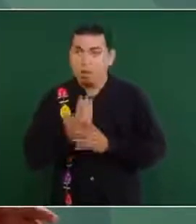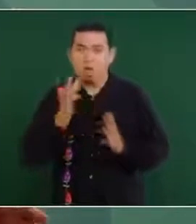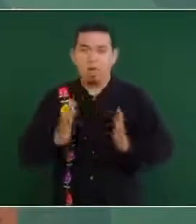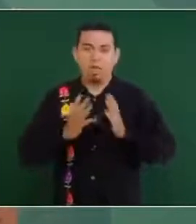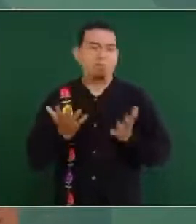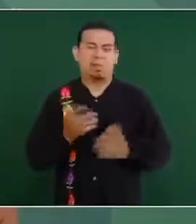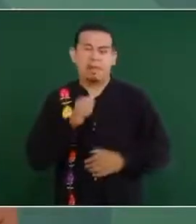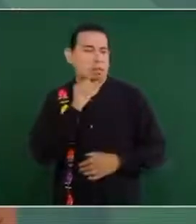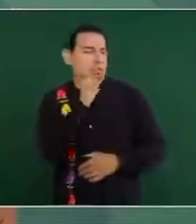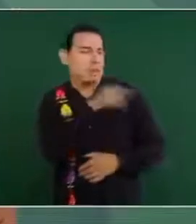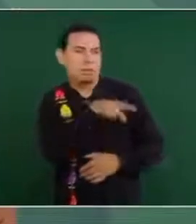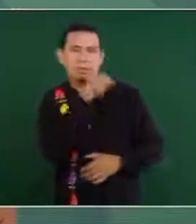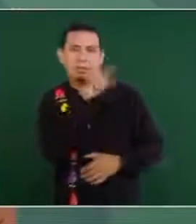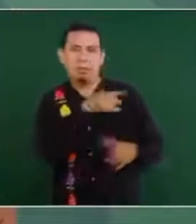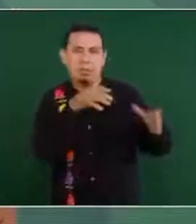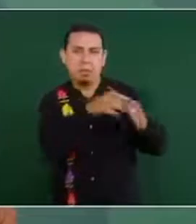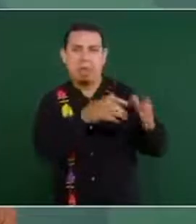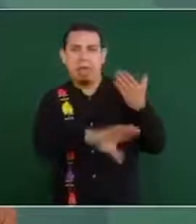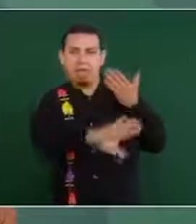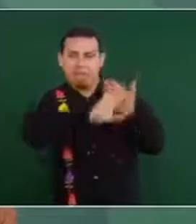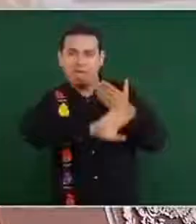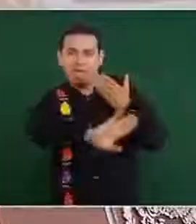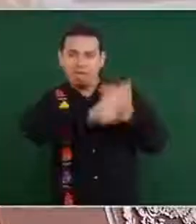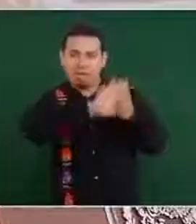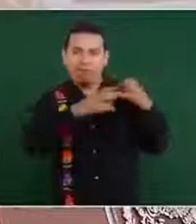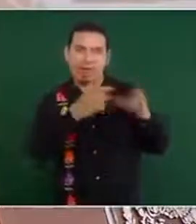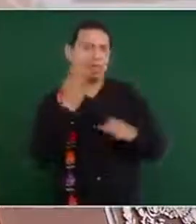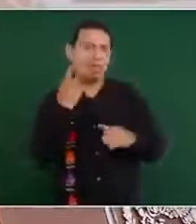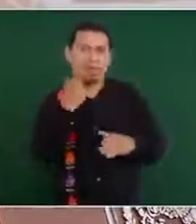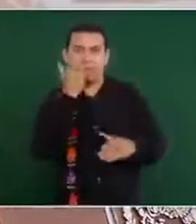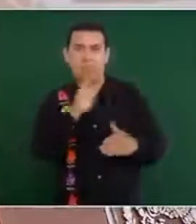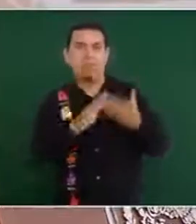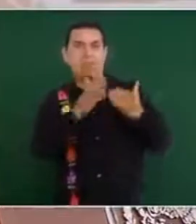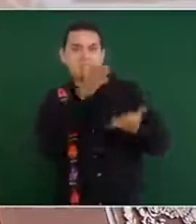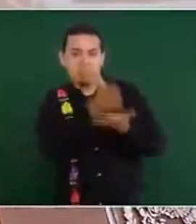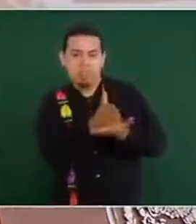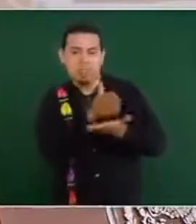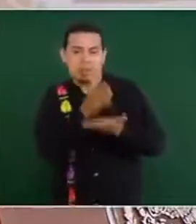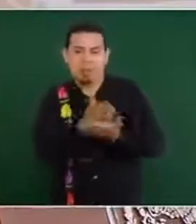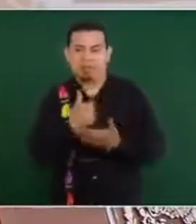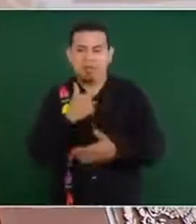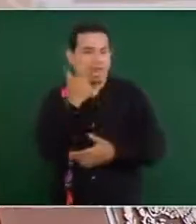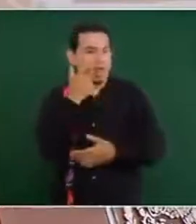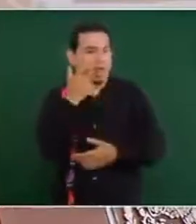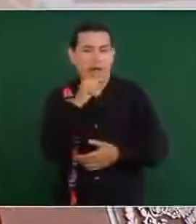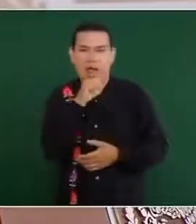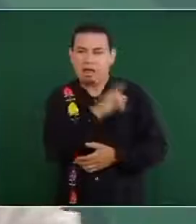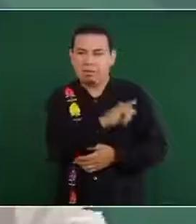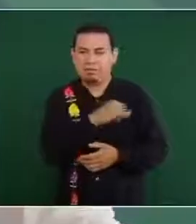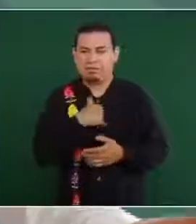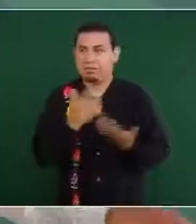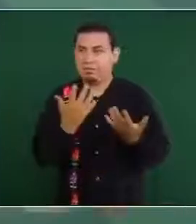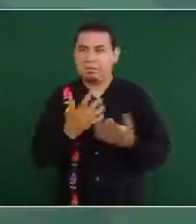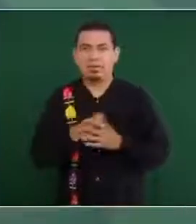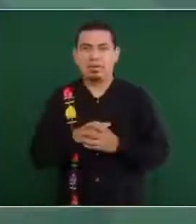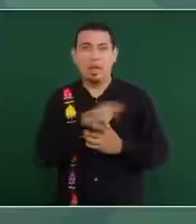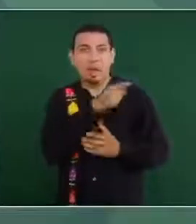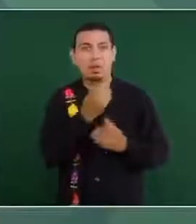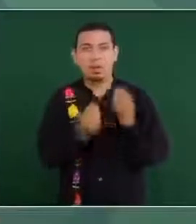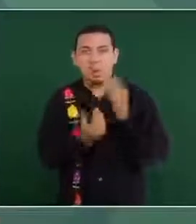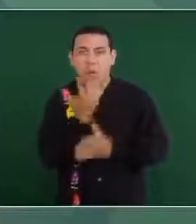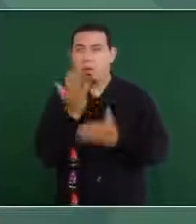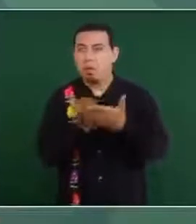que han hecho. Mucho. Estar bloqueando, no proponen nada,